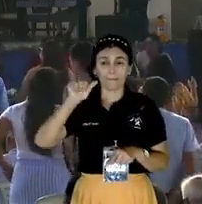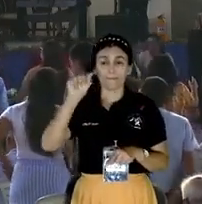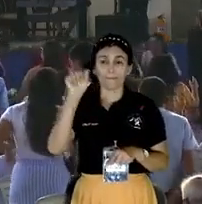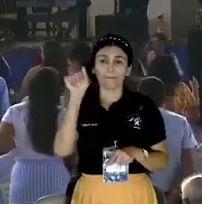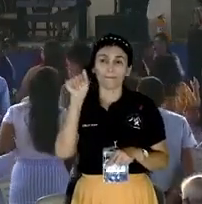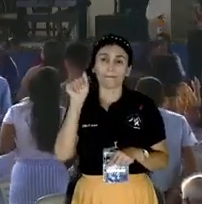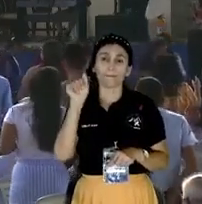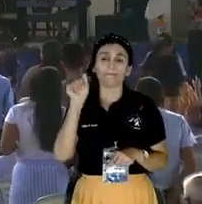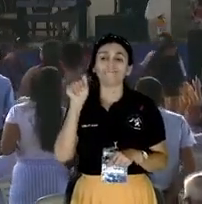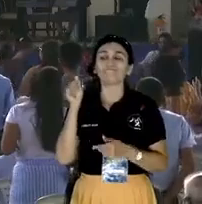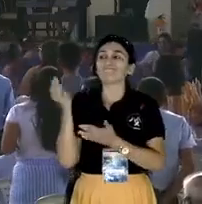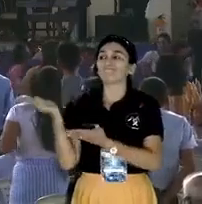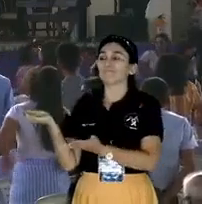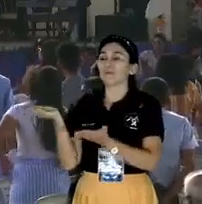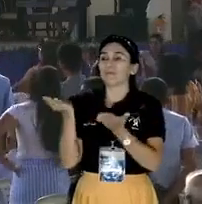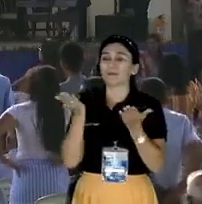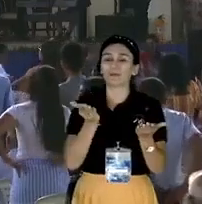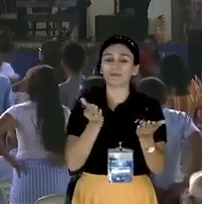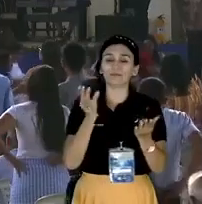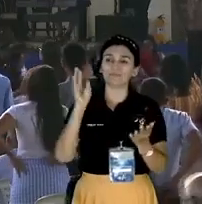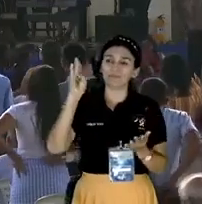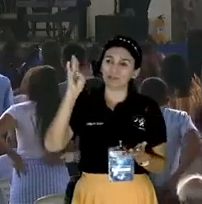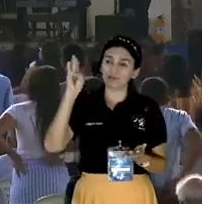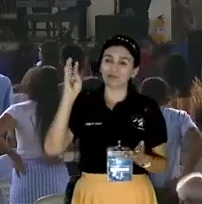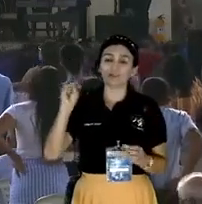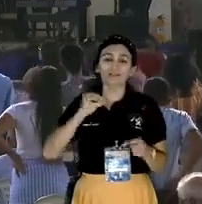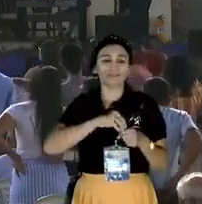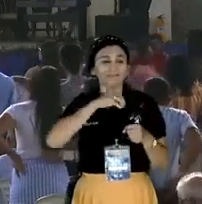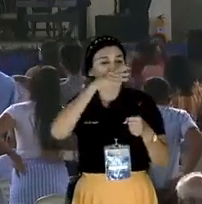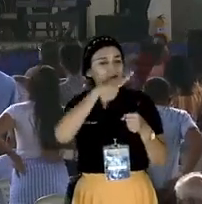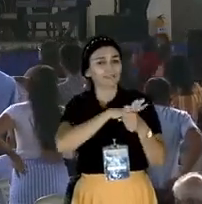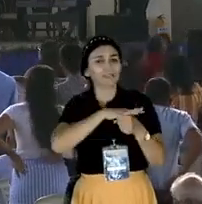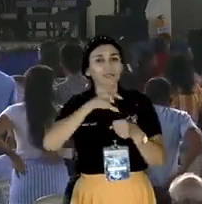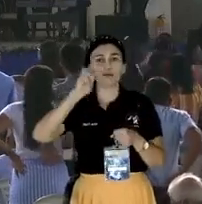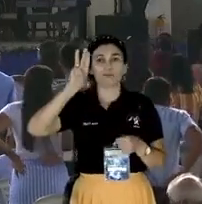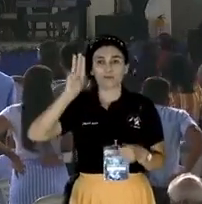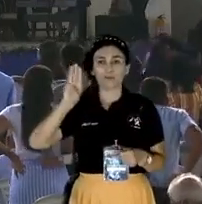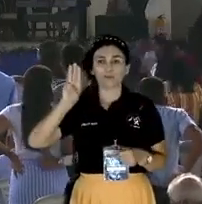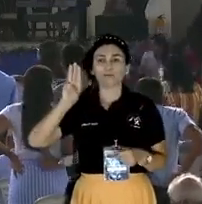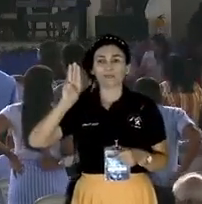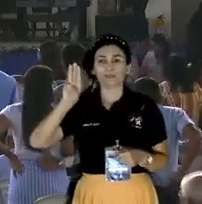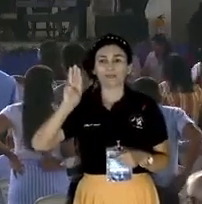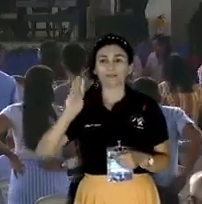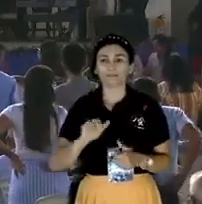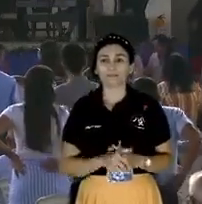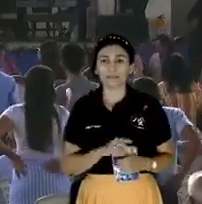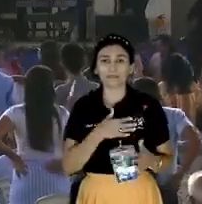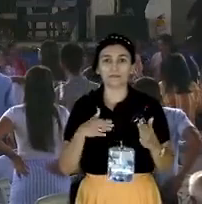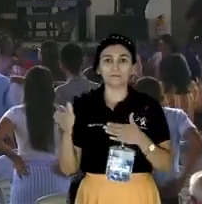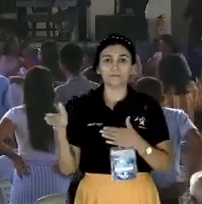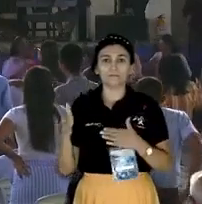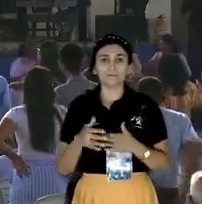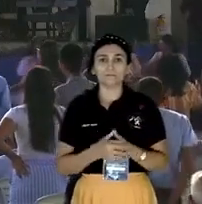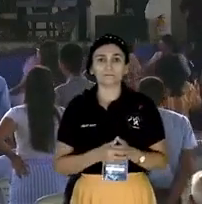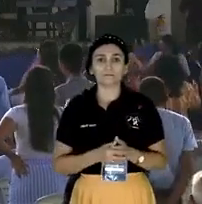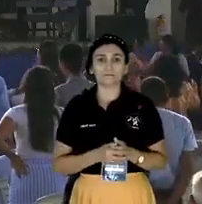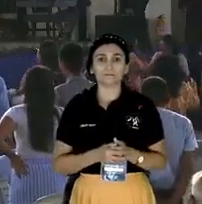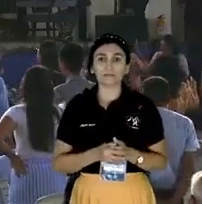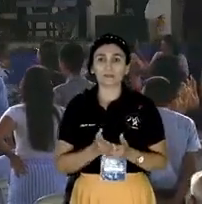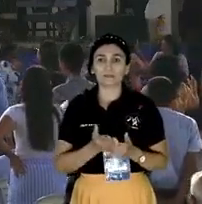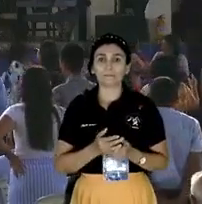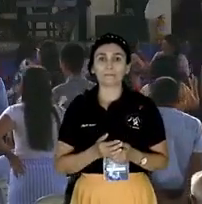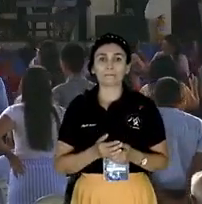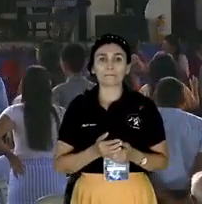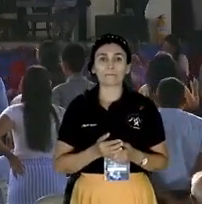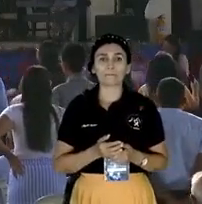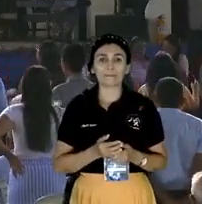Hermano, bienvenido al distrito número 3. Qué bueno, hermano, que como mujeres que le